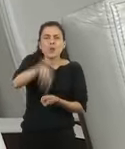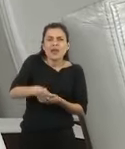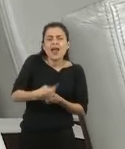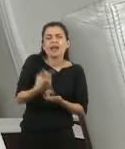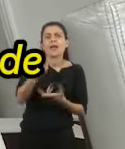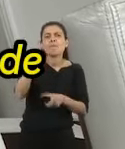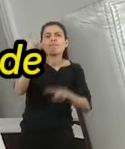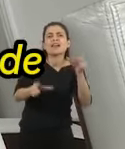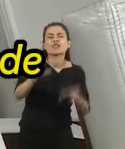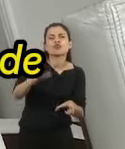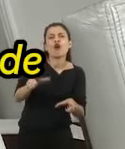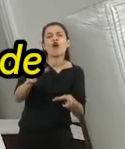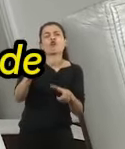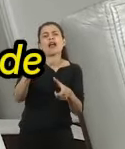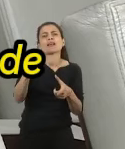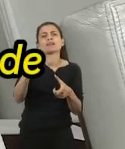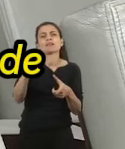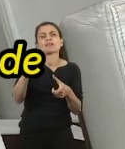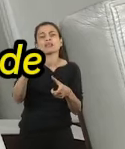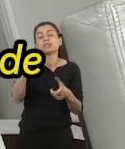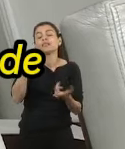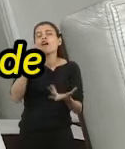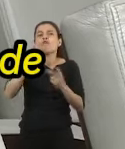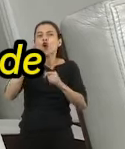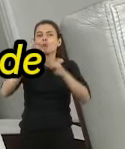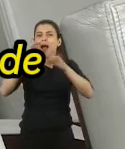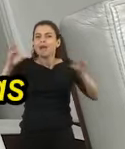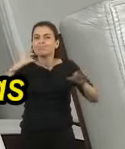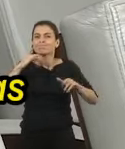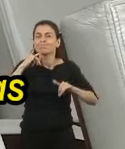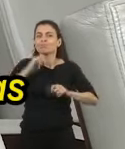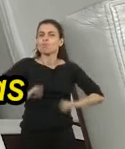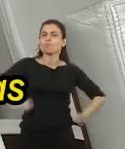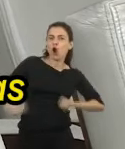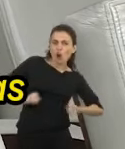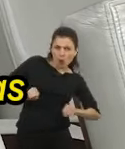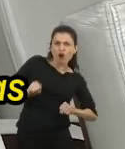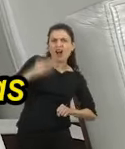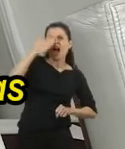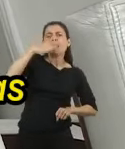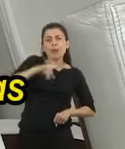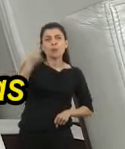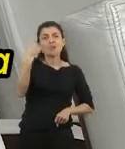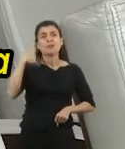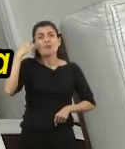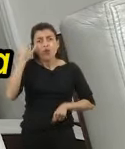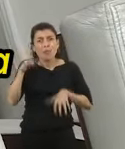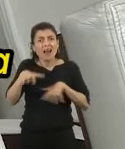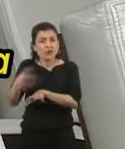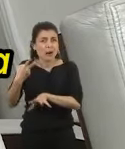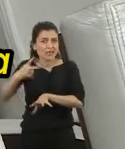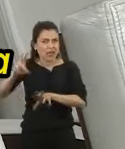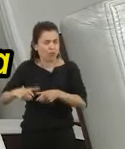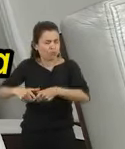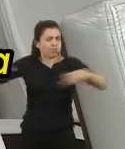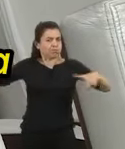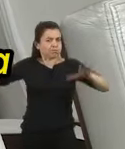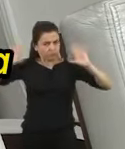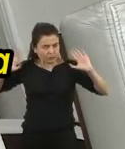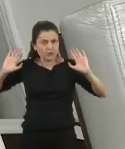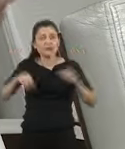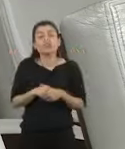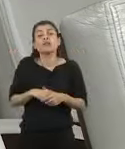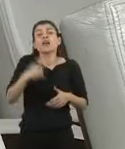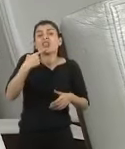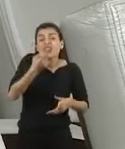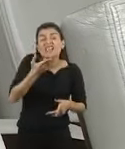trabajadores a una marcha el próximo Primero de Mayo impulsando el impuesto de las ganancias cuando el presidente Miley había prometido